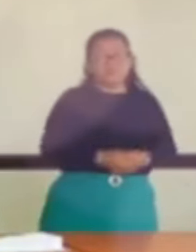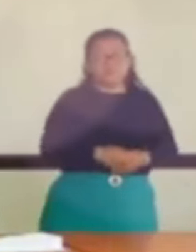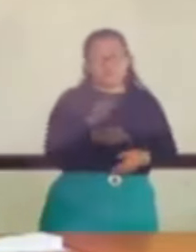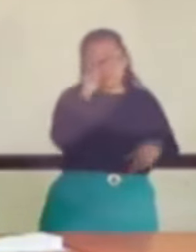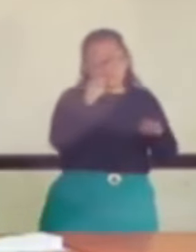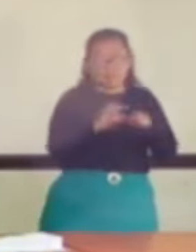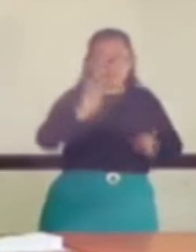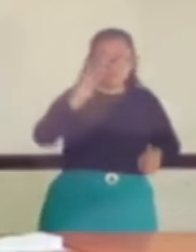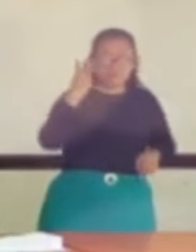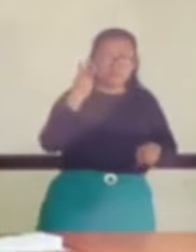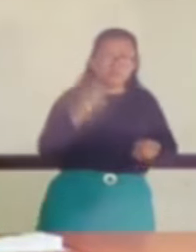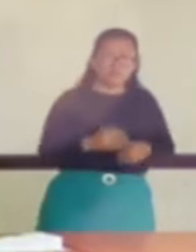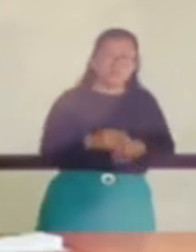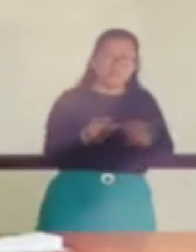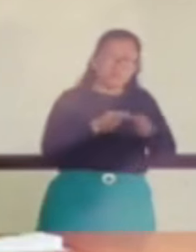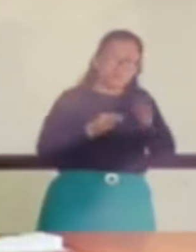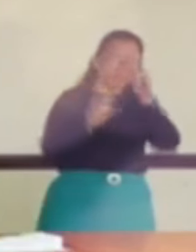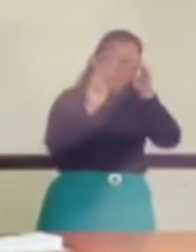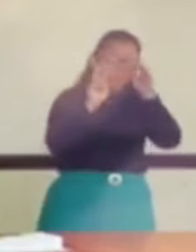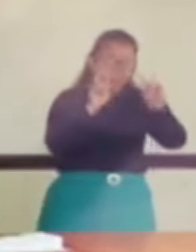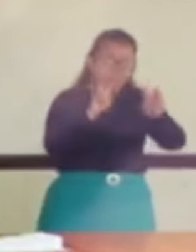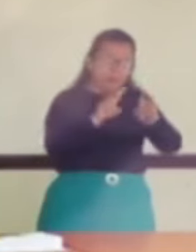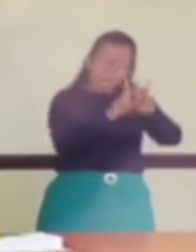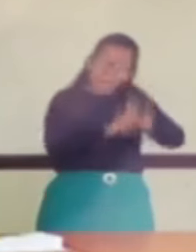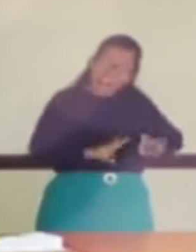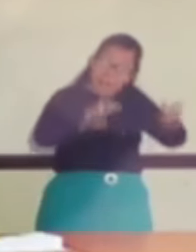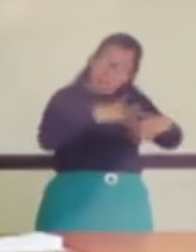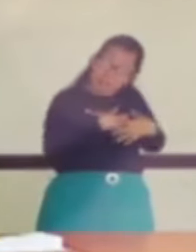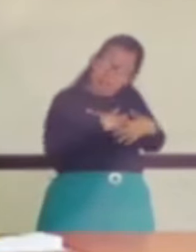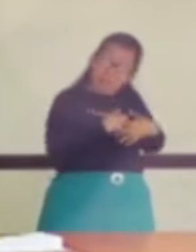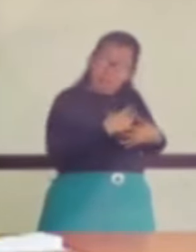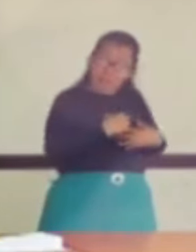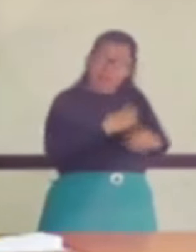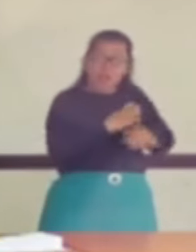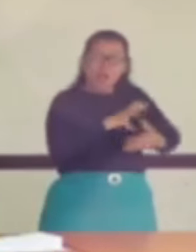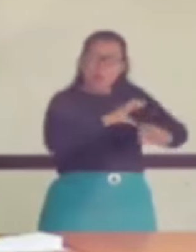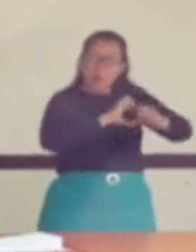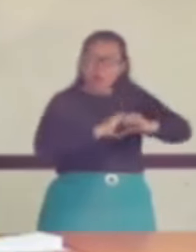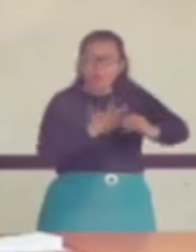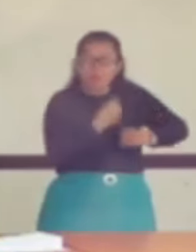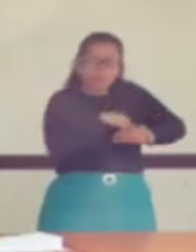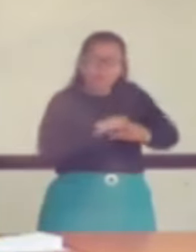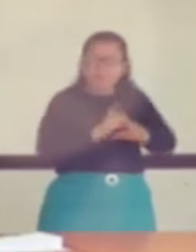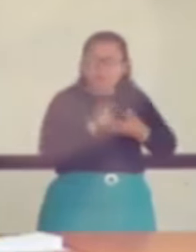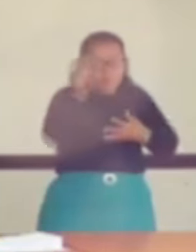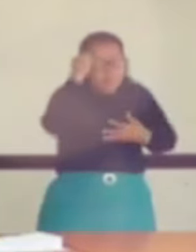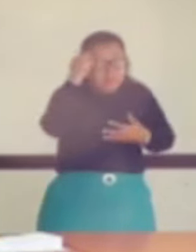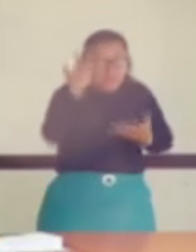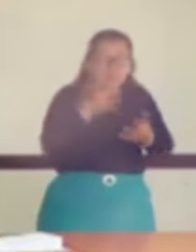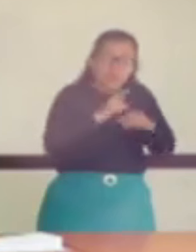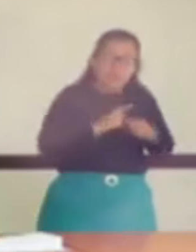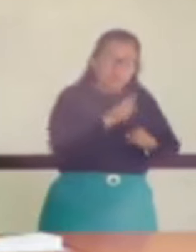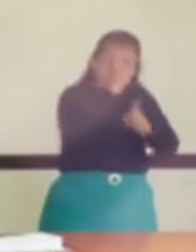Y tercero, del aspecto moral y ético que implica para cada hospital, bodeguero,